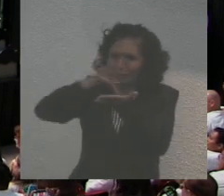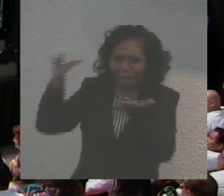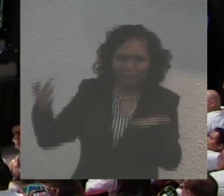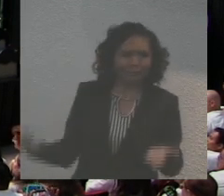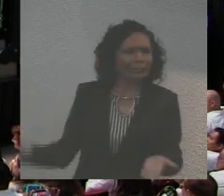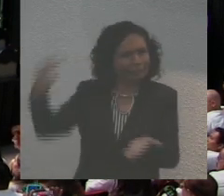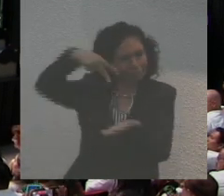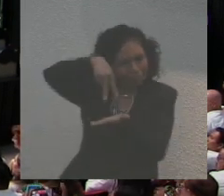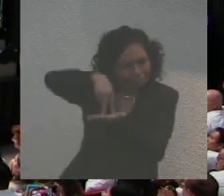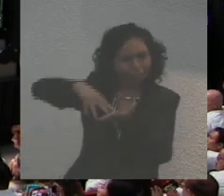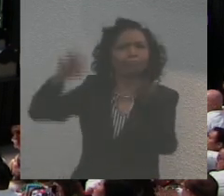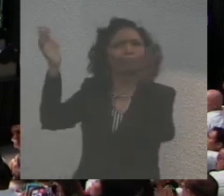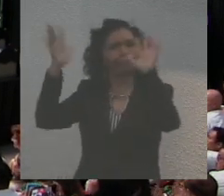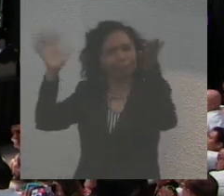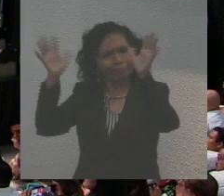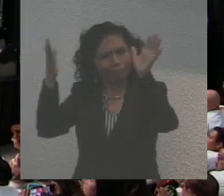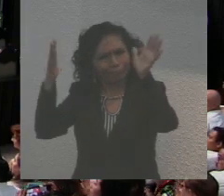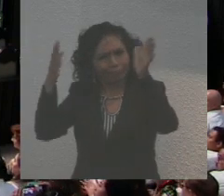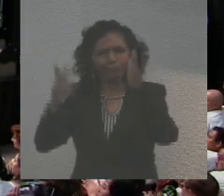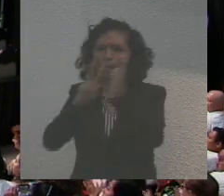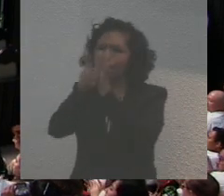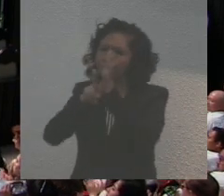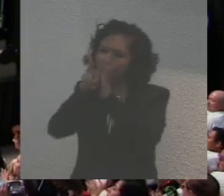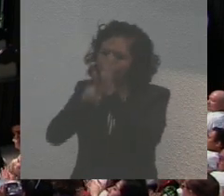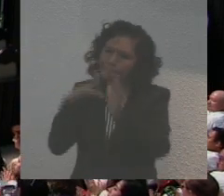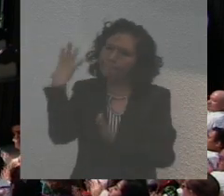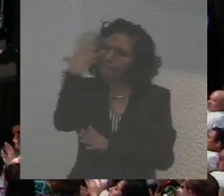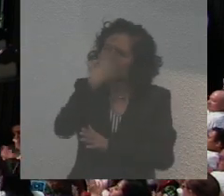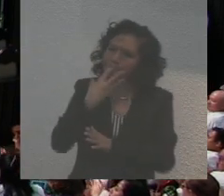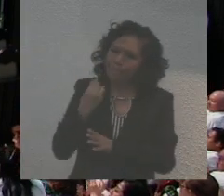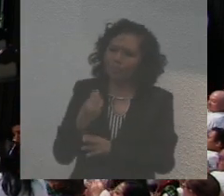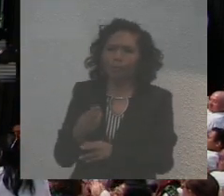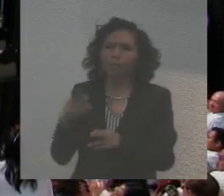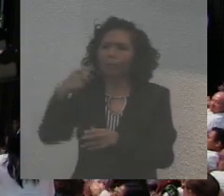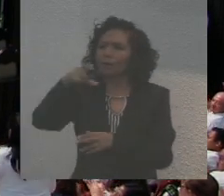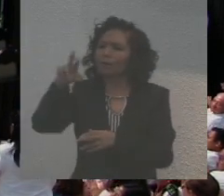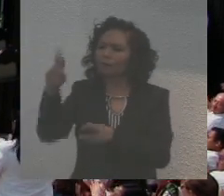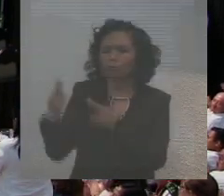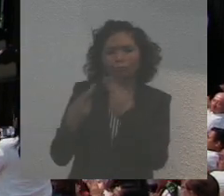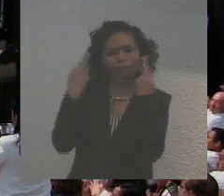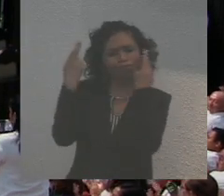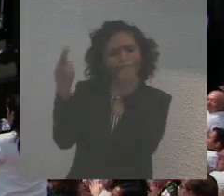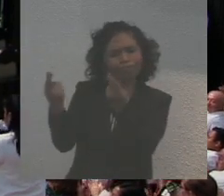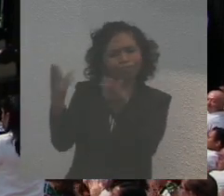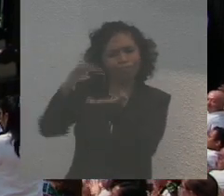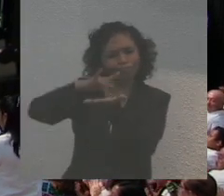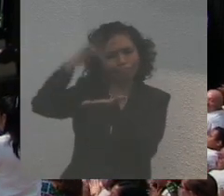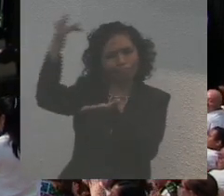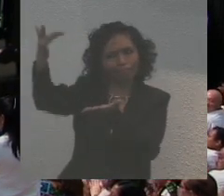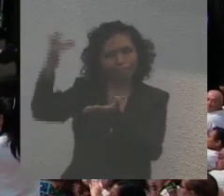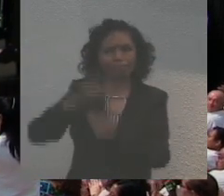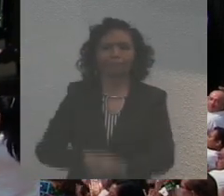para darles un fuerte aplauso. Qué hermoso video. Un regalo para Quintana Roo. Gracias.